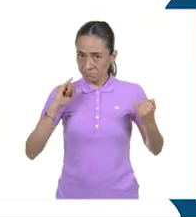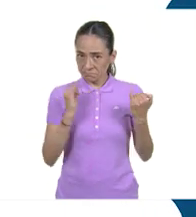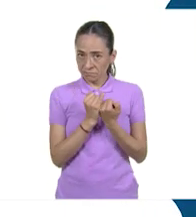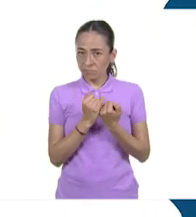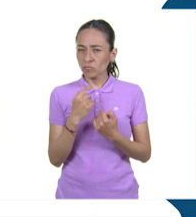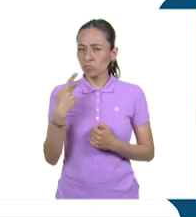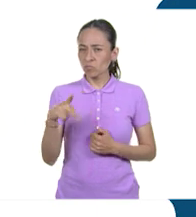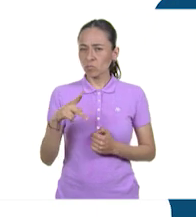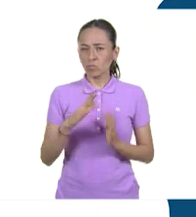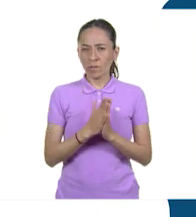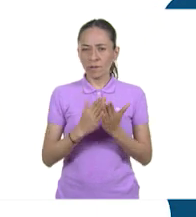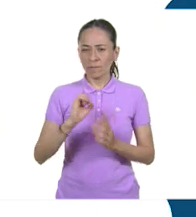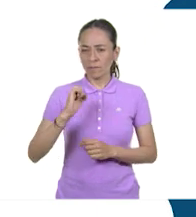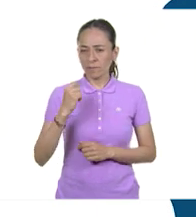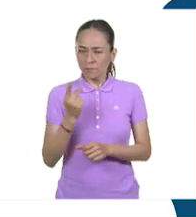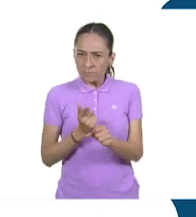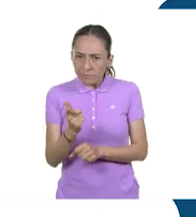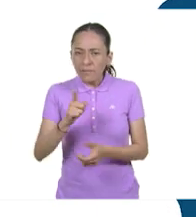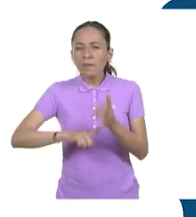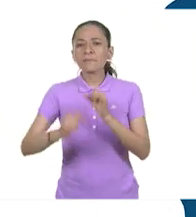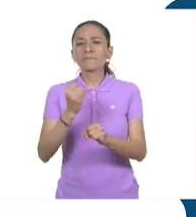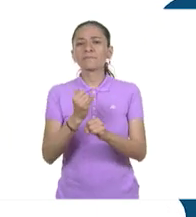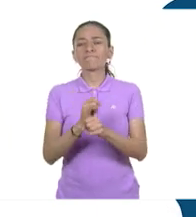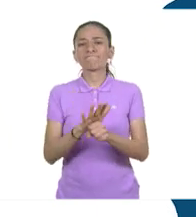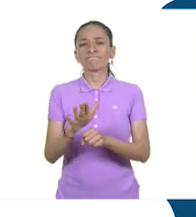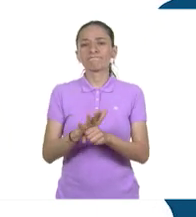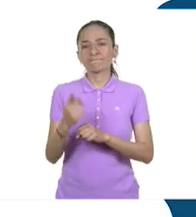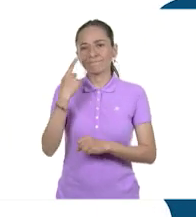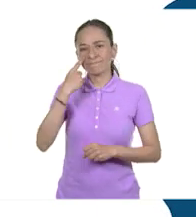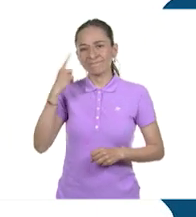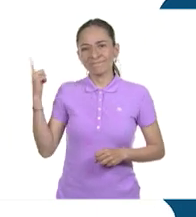los libros de texto en la página